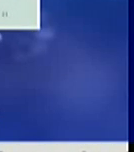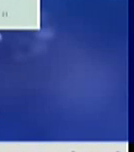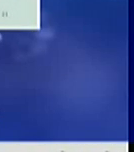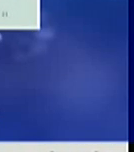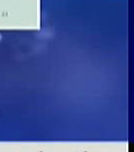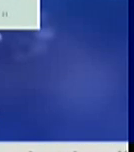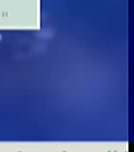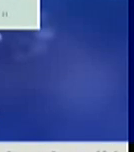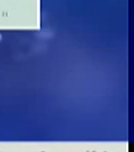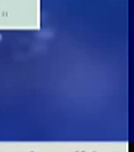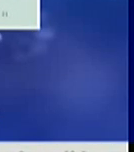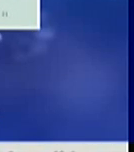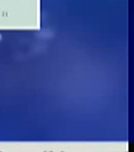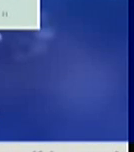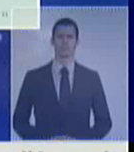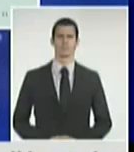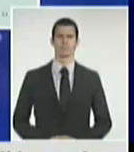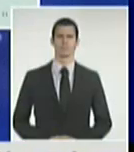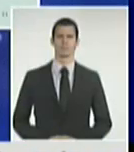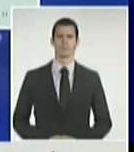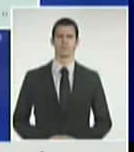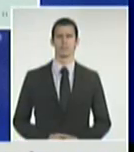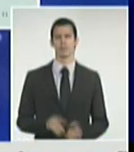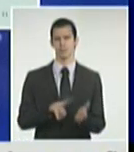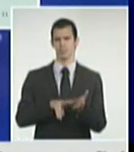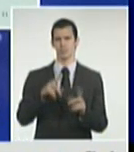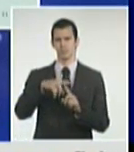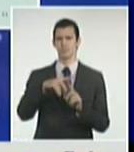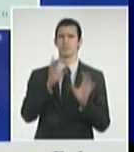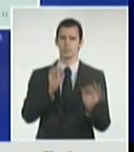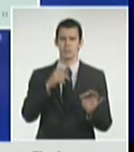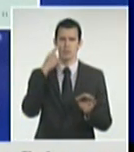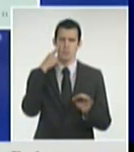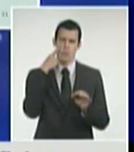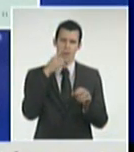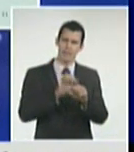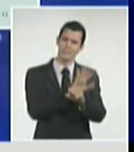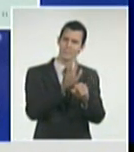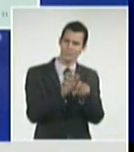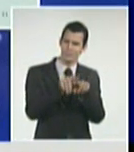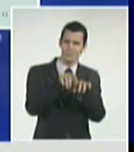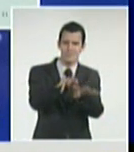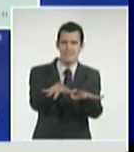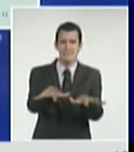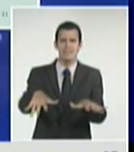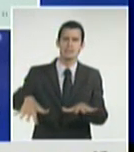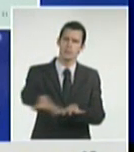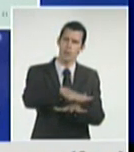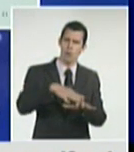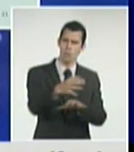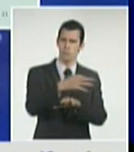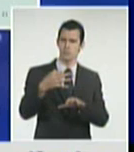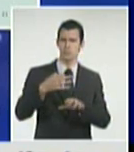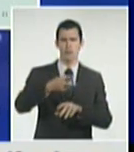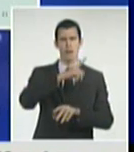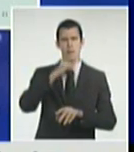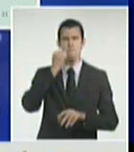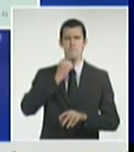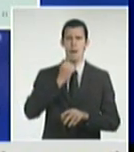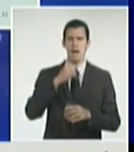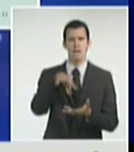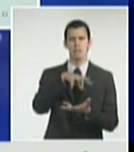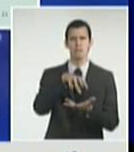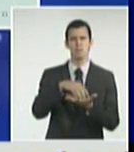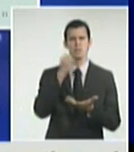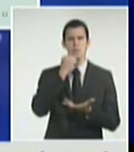cifra, dispersión en sus 8 municipios, y la incidencia mayor ayer, el número de casos